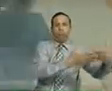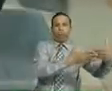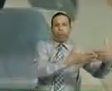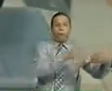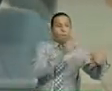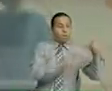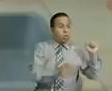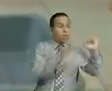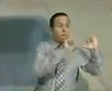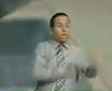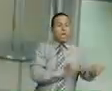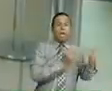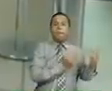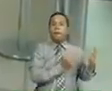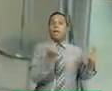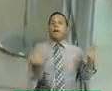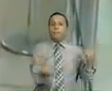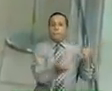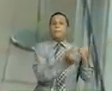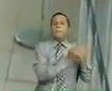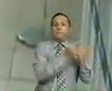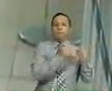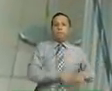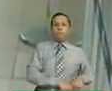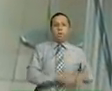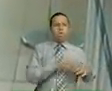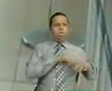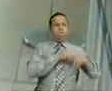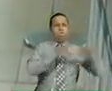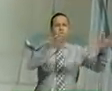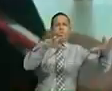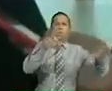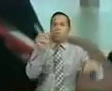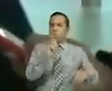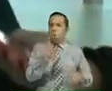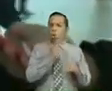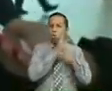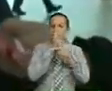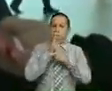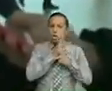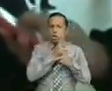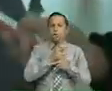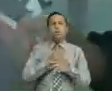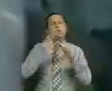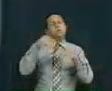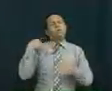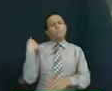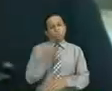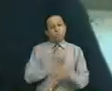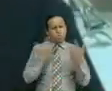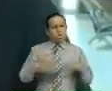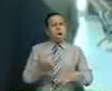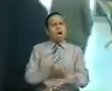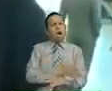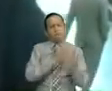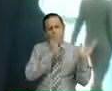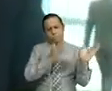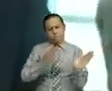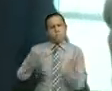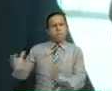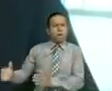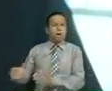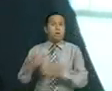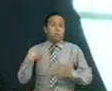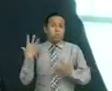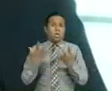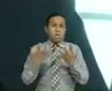adoptadas en esta terminal aérea para evitar contagios de COVID-19. Estamos súper preparados, con muchas ganas para enseñar al pueblo